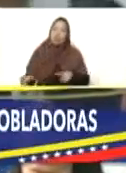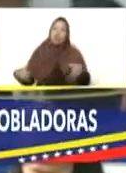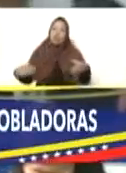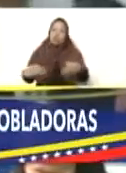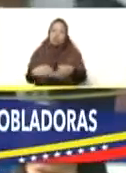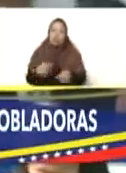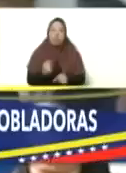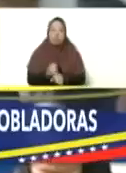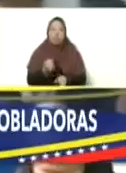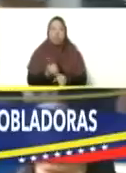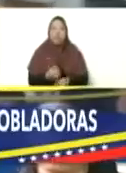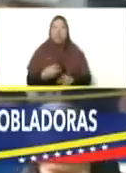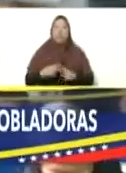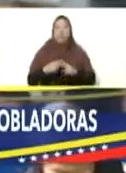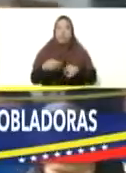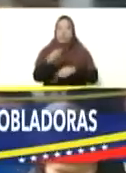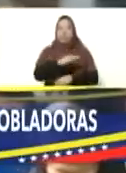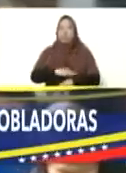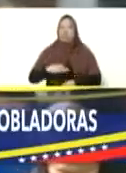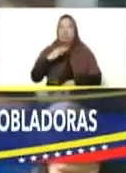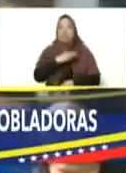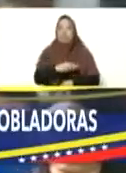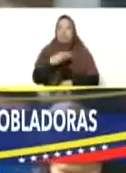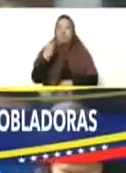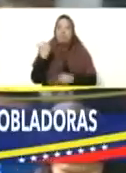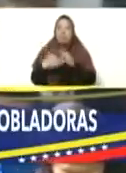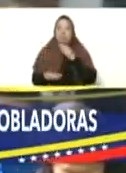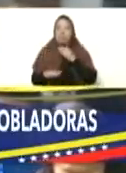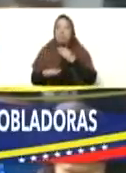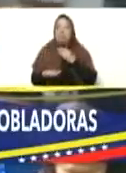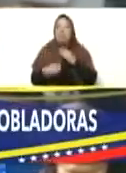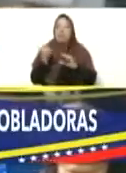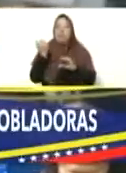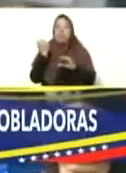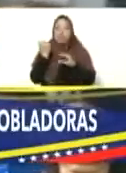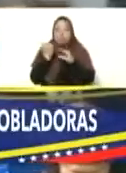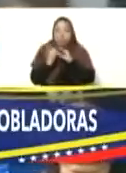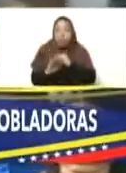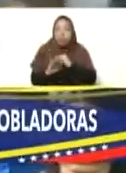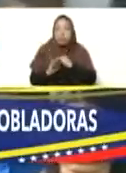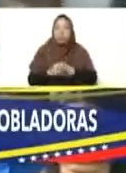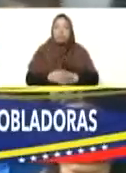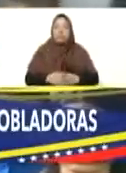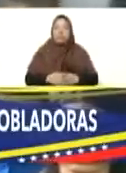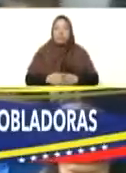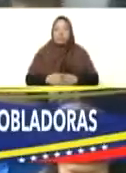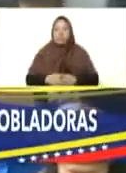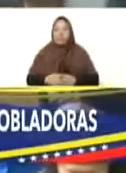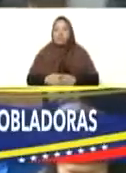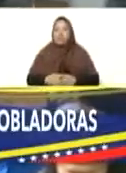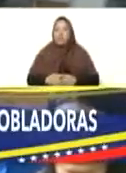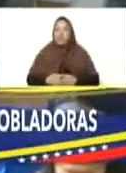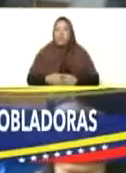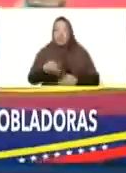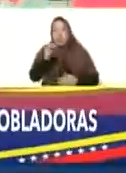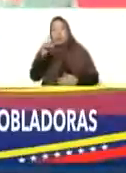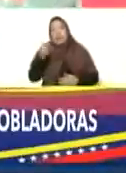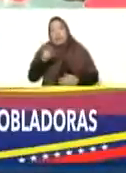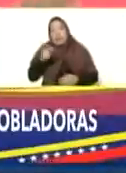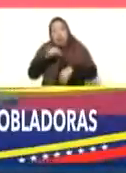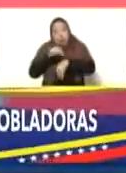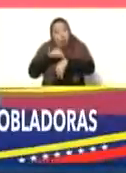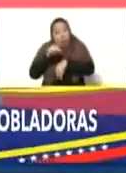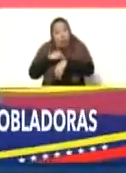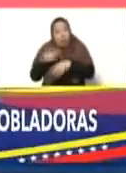del ministro y también por el teléfono que ahora yo quiero que